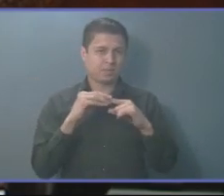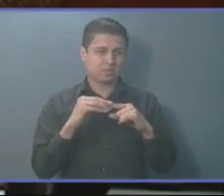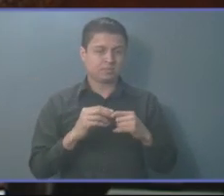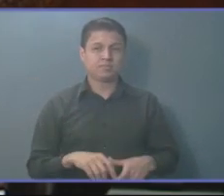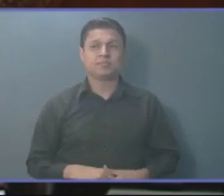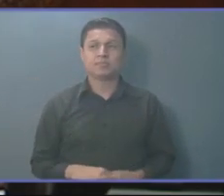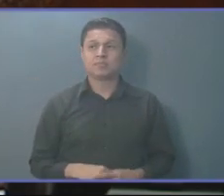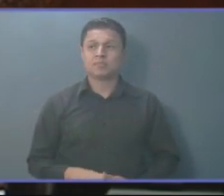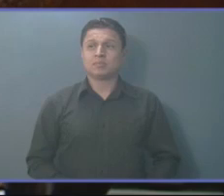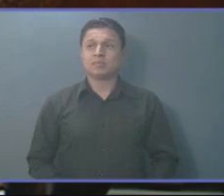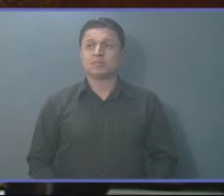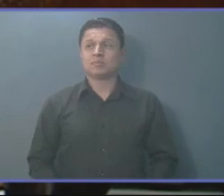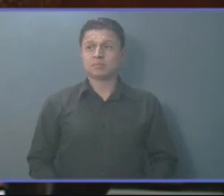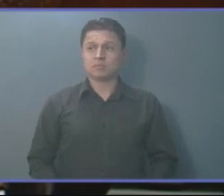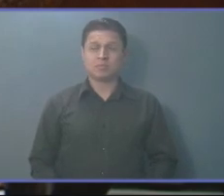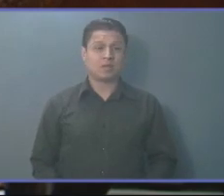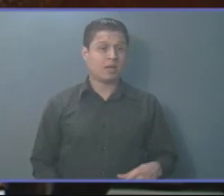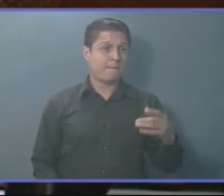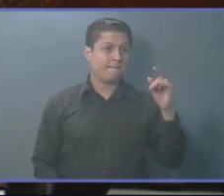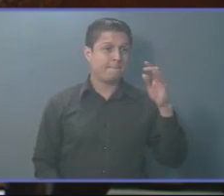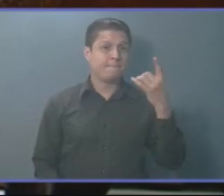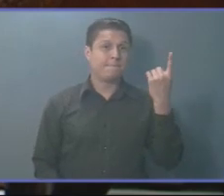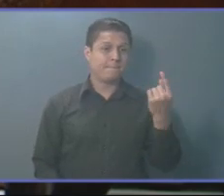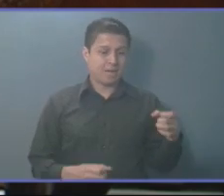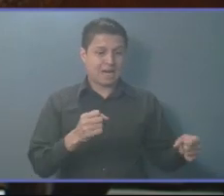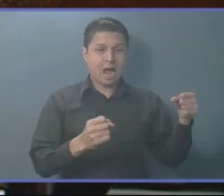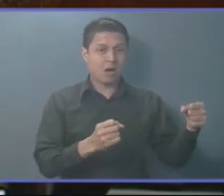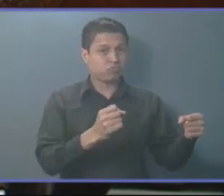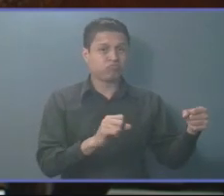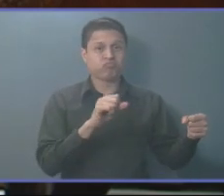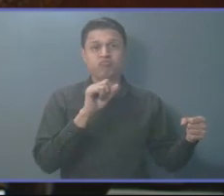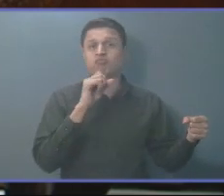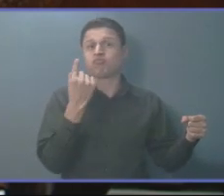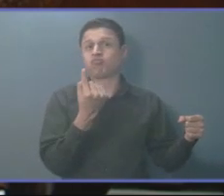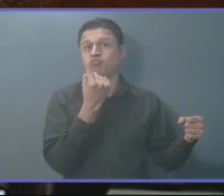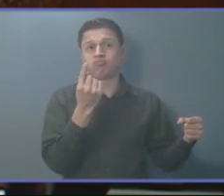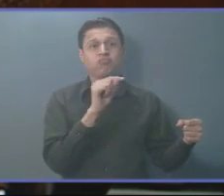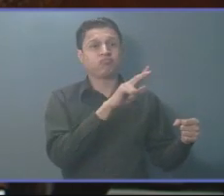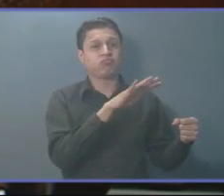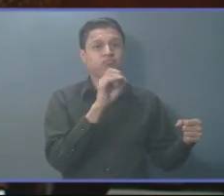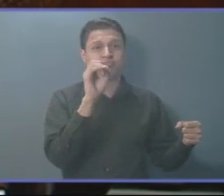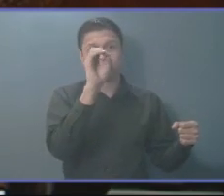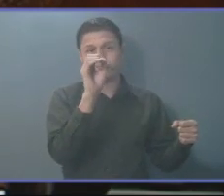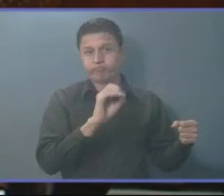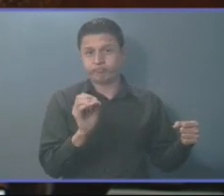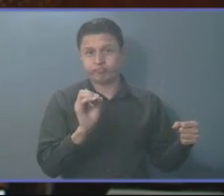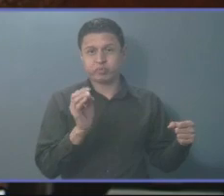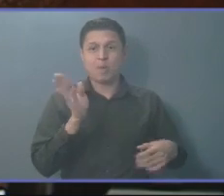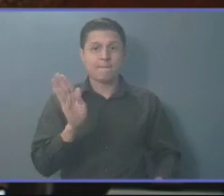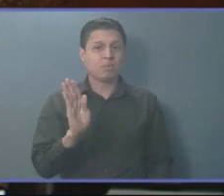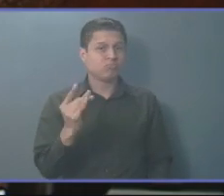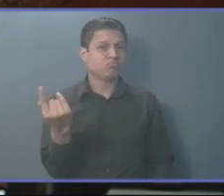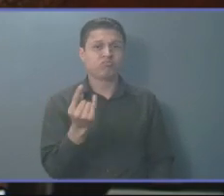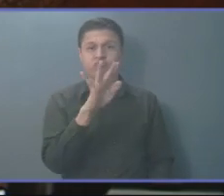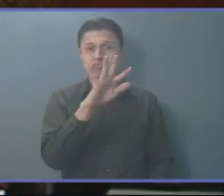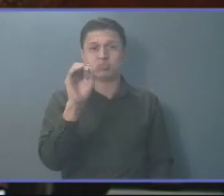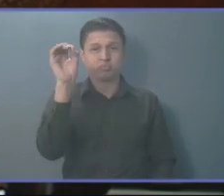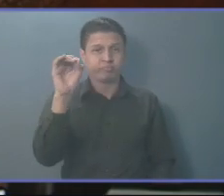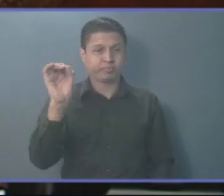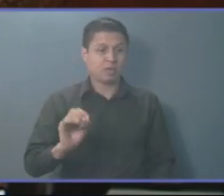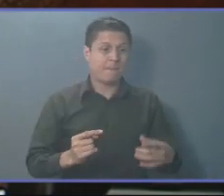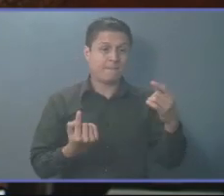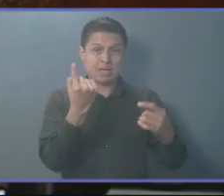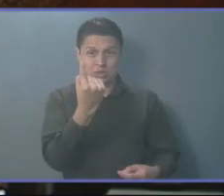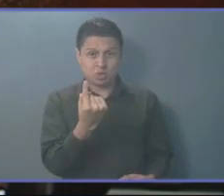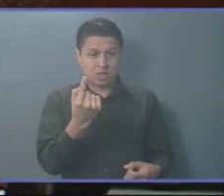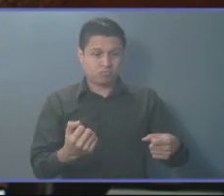1. No podrán transportar más de 3 personas, incluido en ellas el conductor. 2. Será obligatorio para el conductor y pasajeros